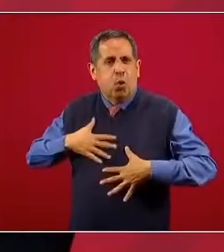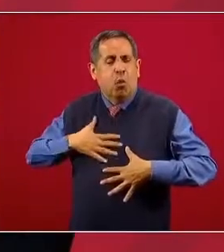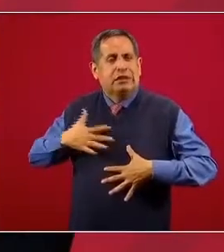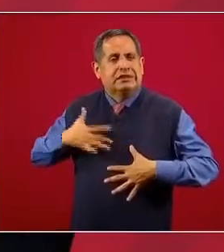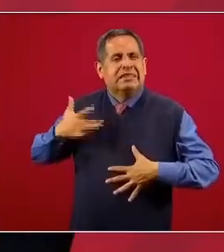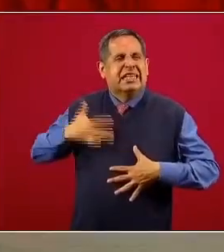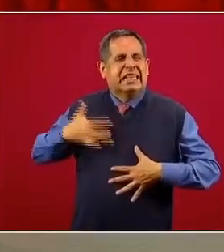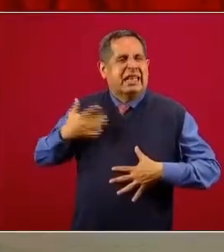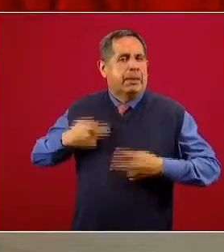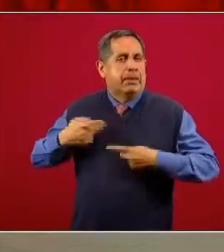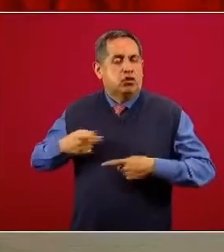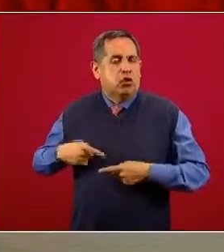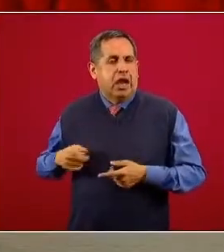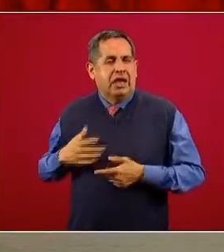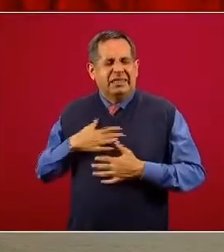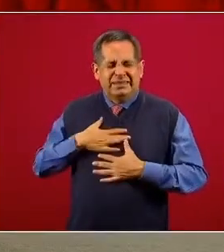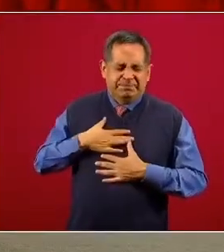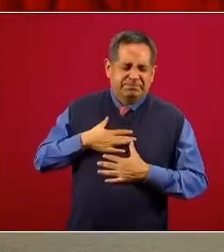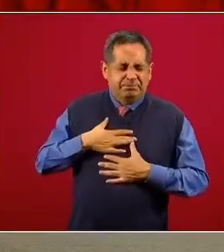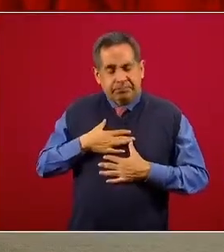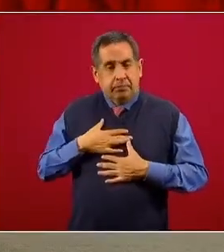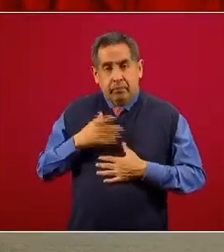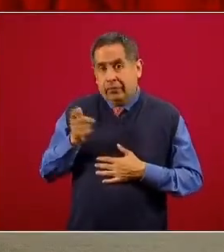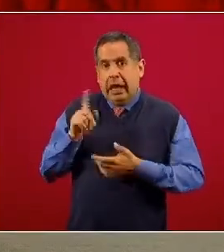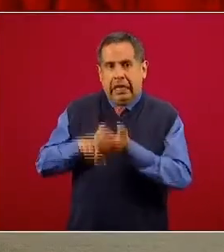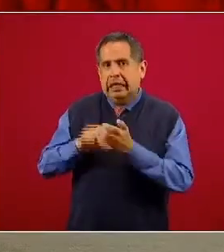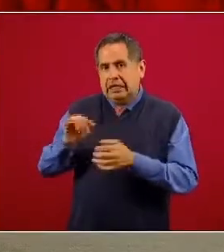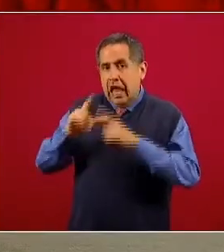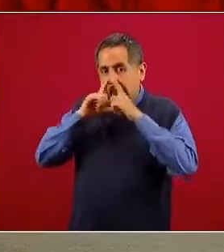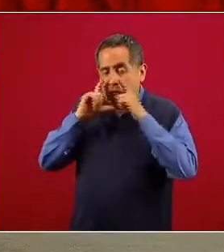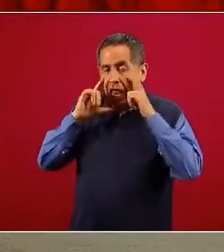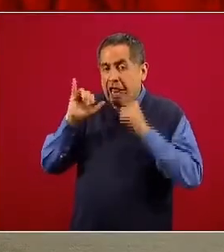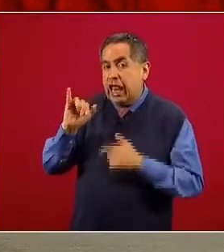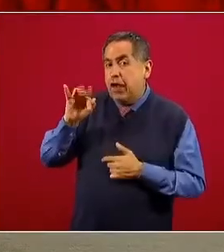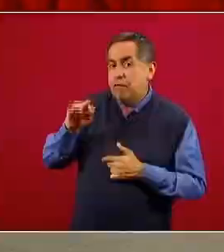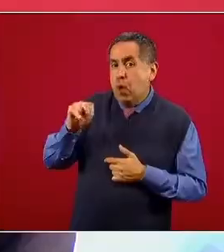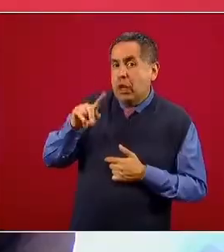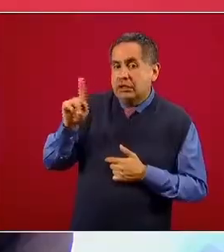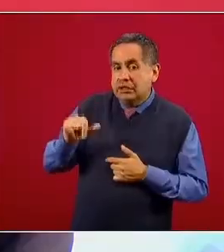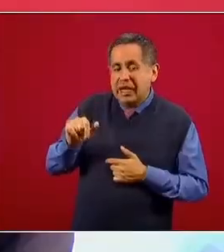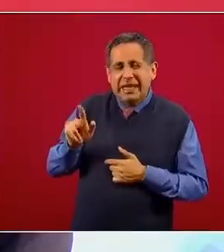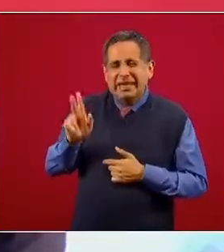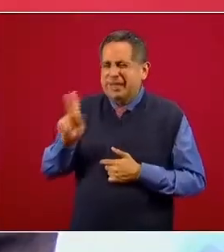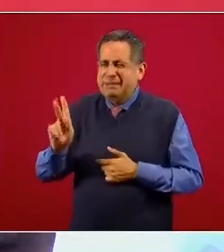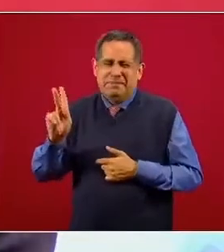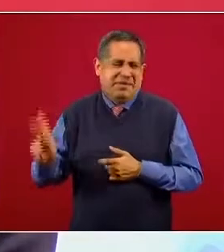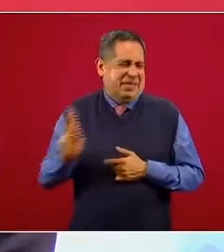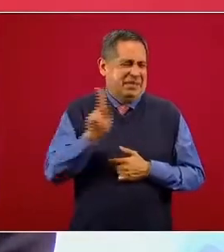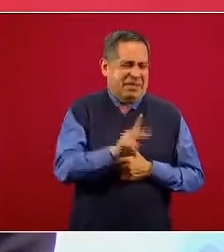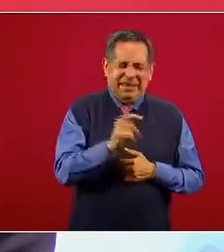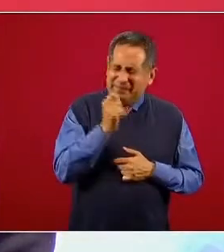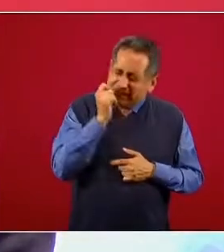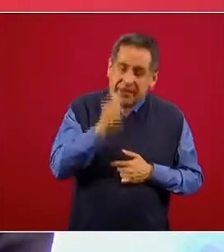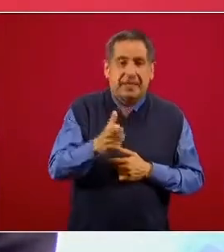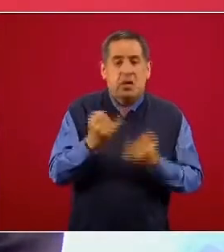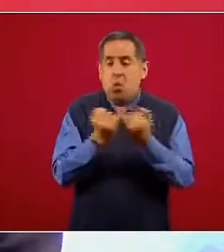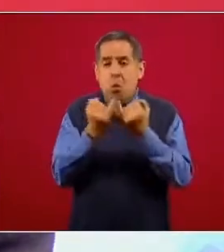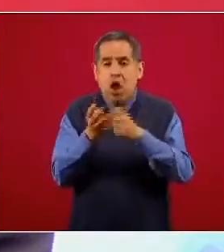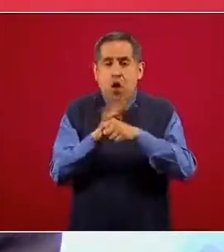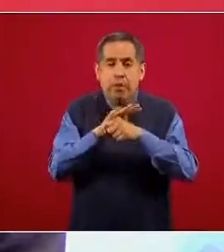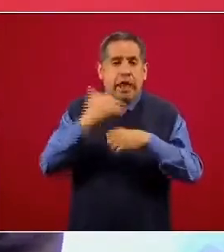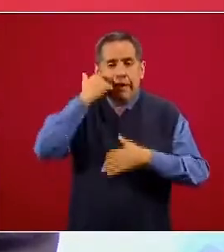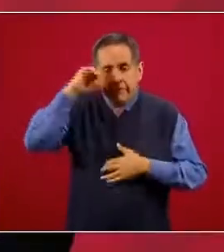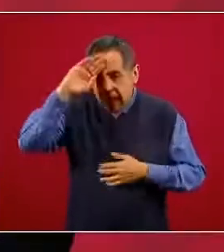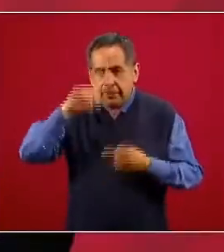qué síntomas tiene, qué signos clínicos tiene. Y es muy parecida la influenza a COVID,